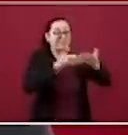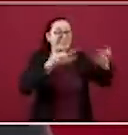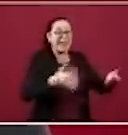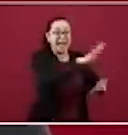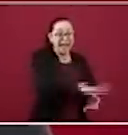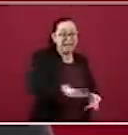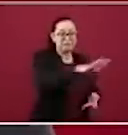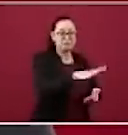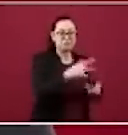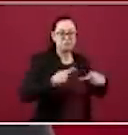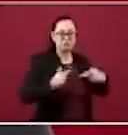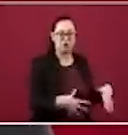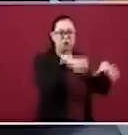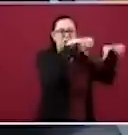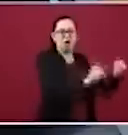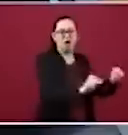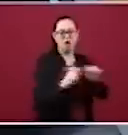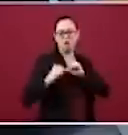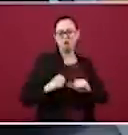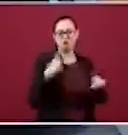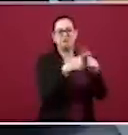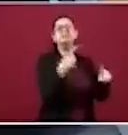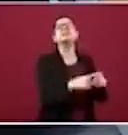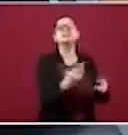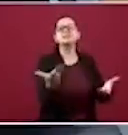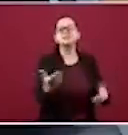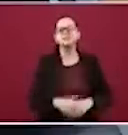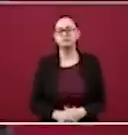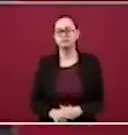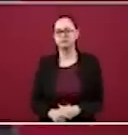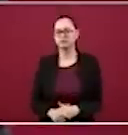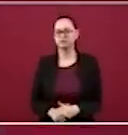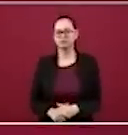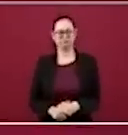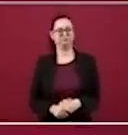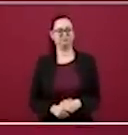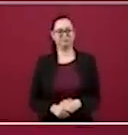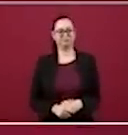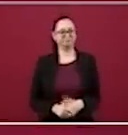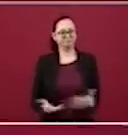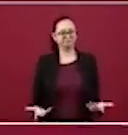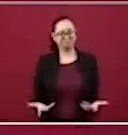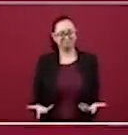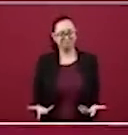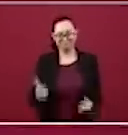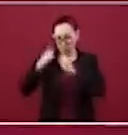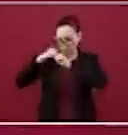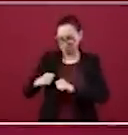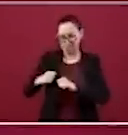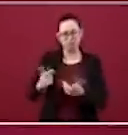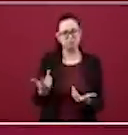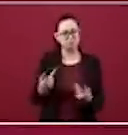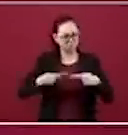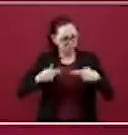controlados por esta gente. ¿Quién manda en estos territorios, presidente? Manda la autoridad y sobre todo manda el pueblo, mandan